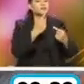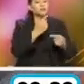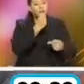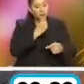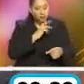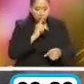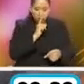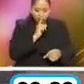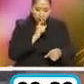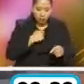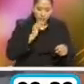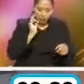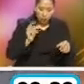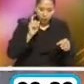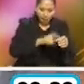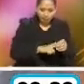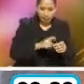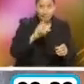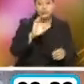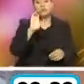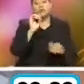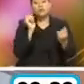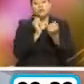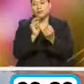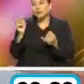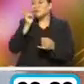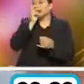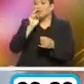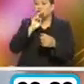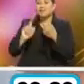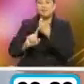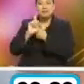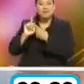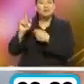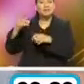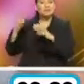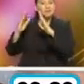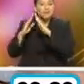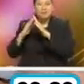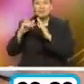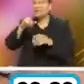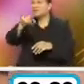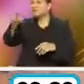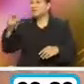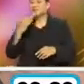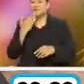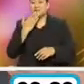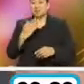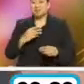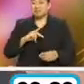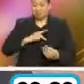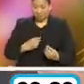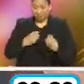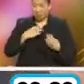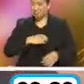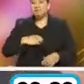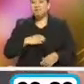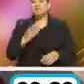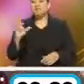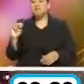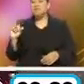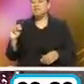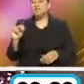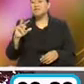las razones también es porque huyen, ¿no? ¿Por qué? Porque huyen de su realidad, porque no están contentos con algo,